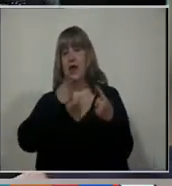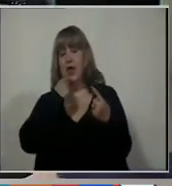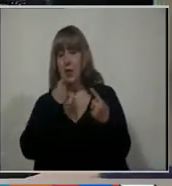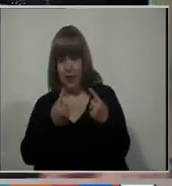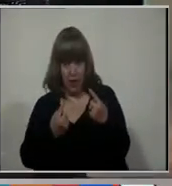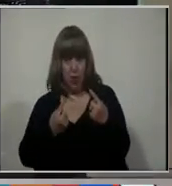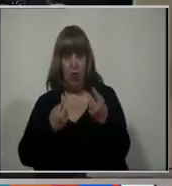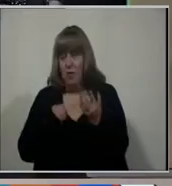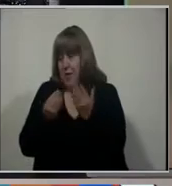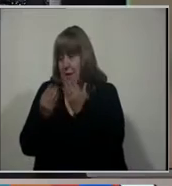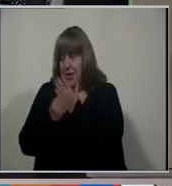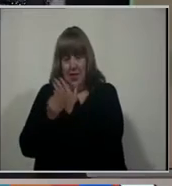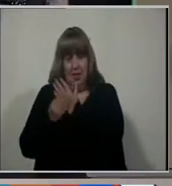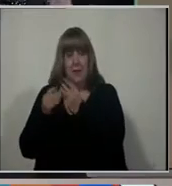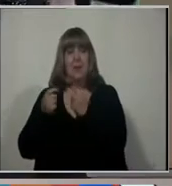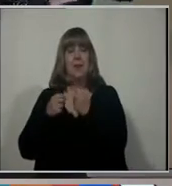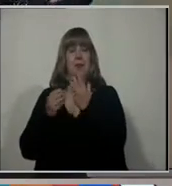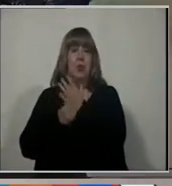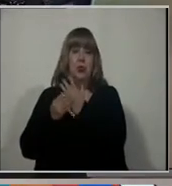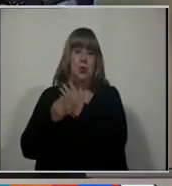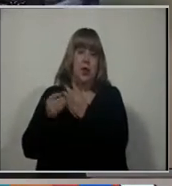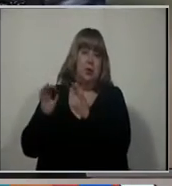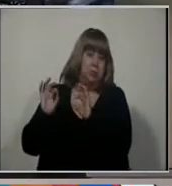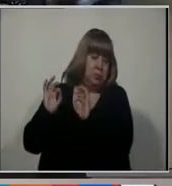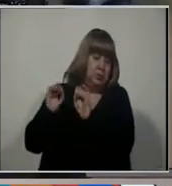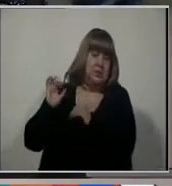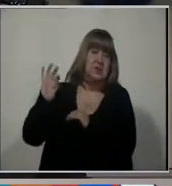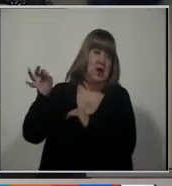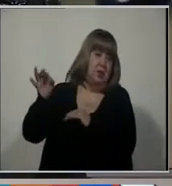Mis diputados tienen libertad de acción.